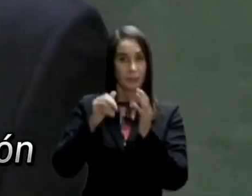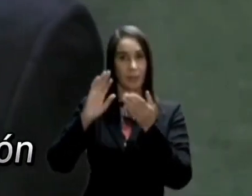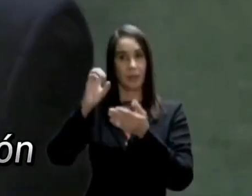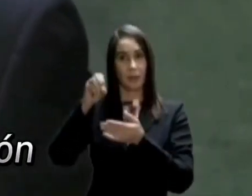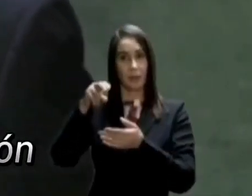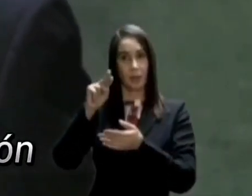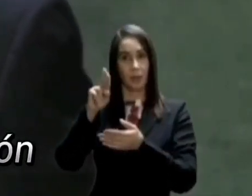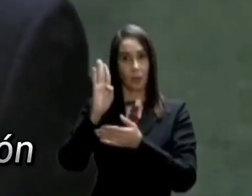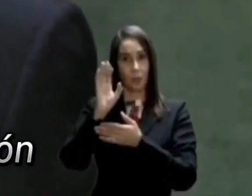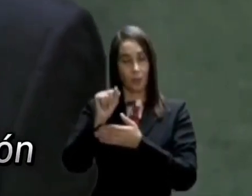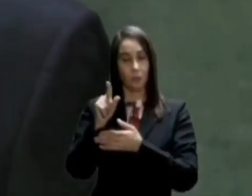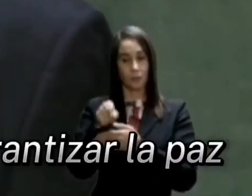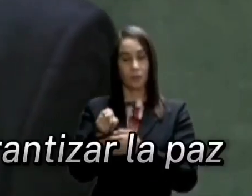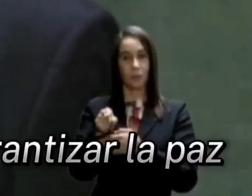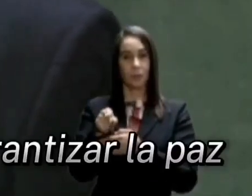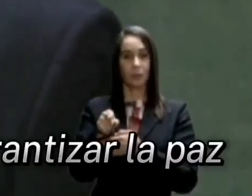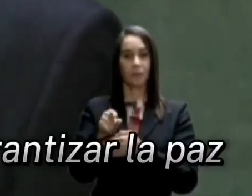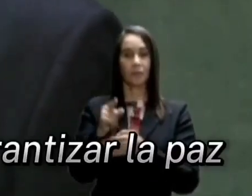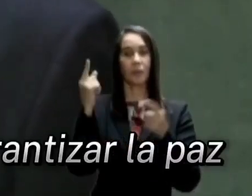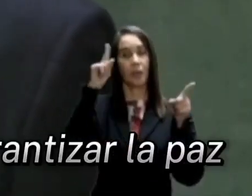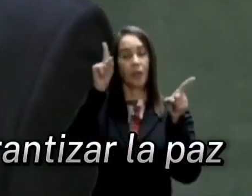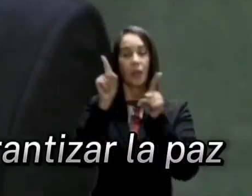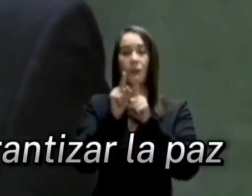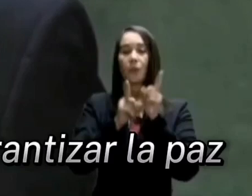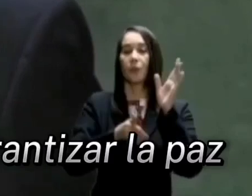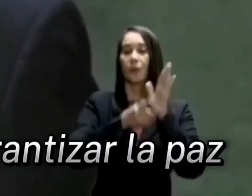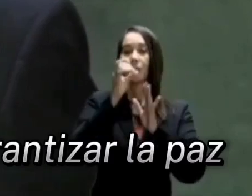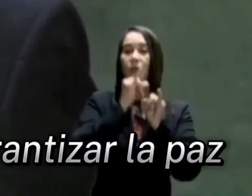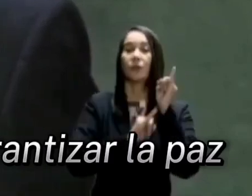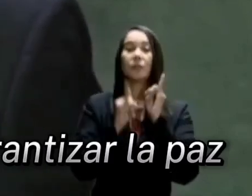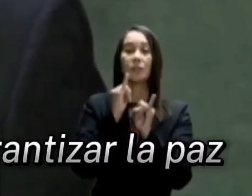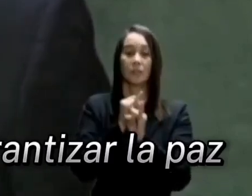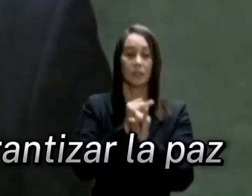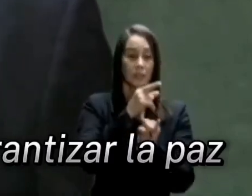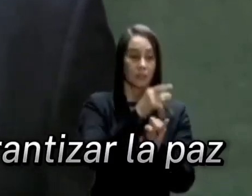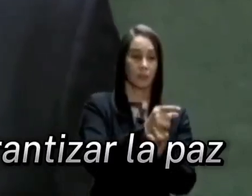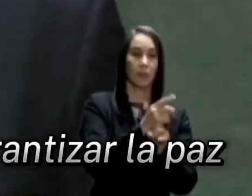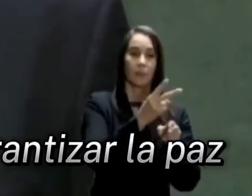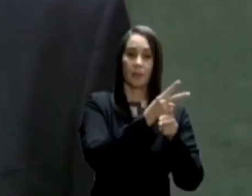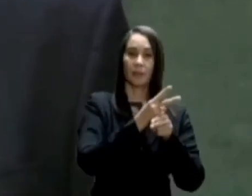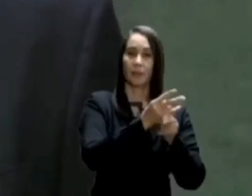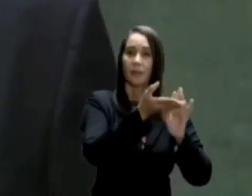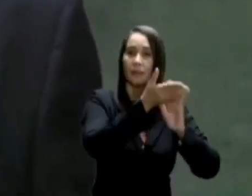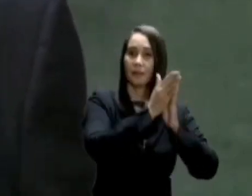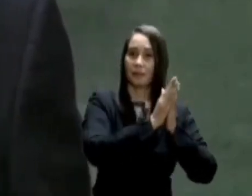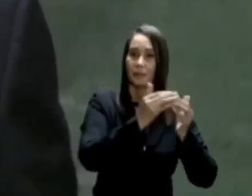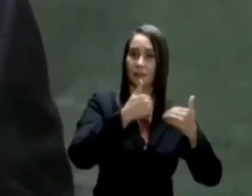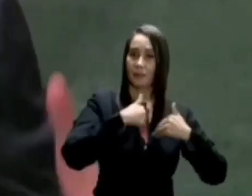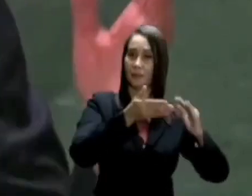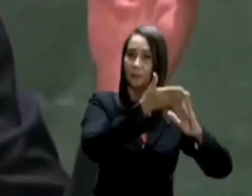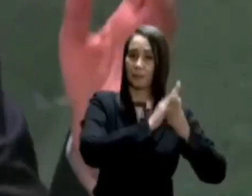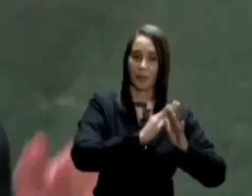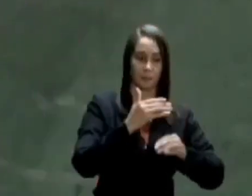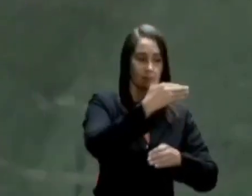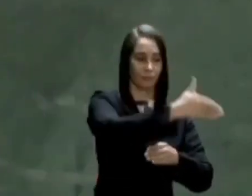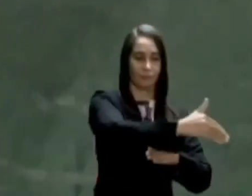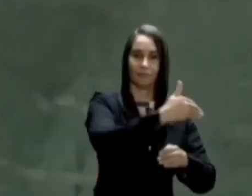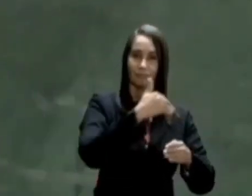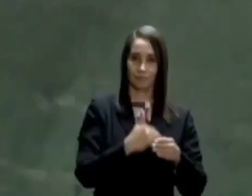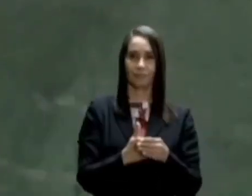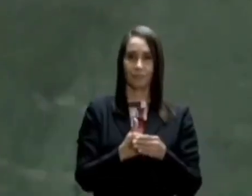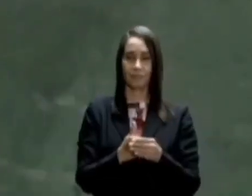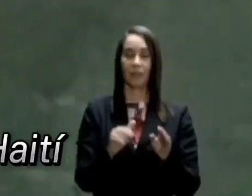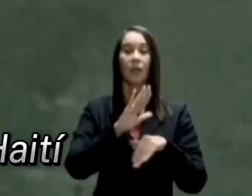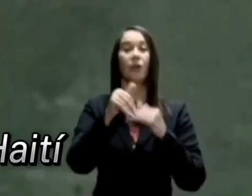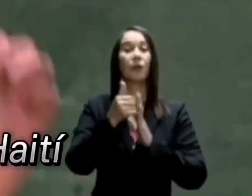del mandato de esta organización acorde con el derecho internacional para garantizar La Paz estamos todos